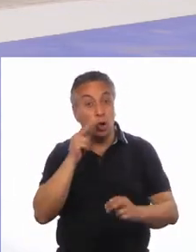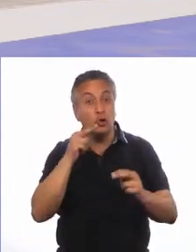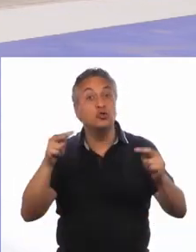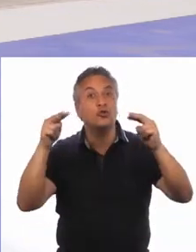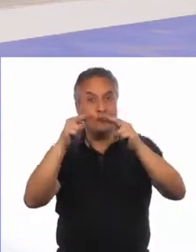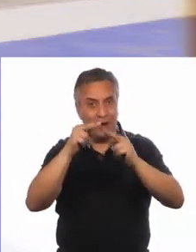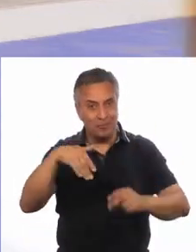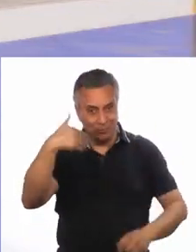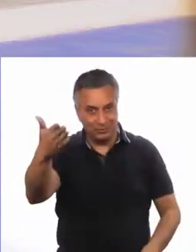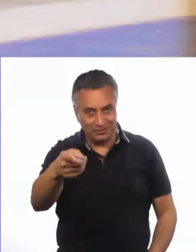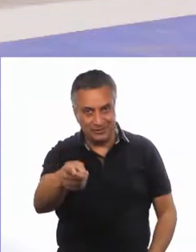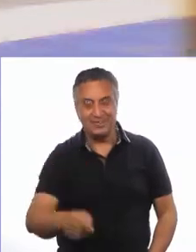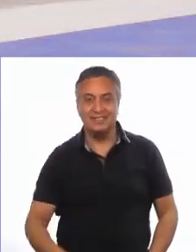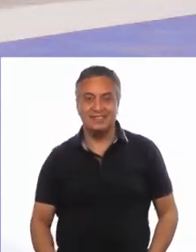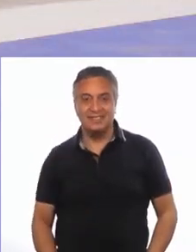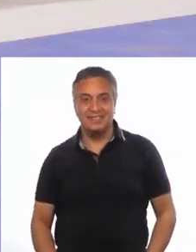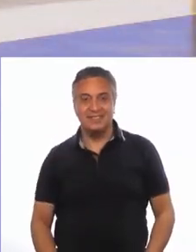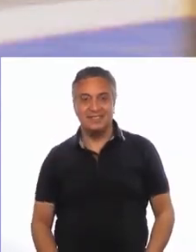vemos